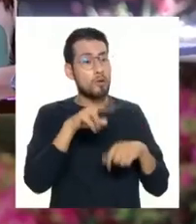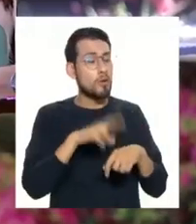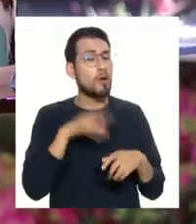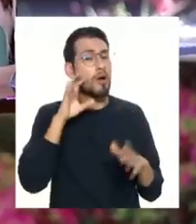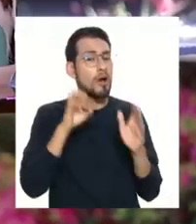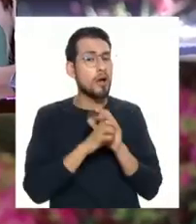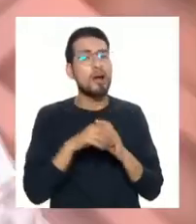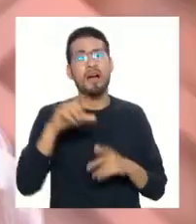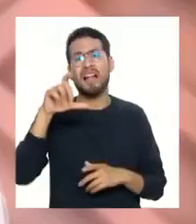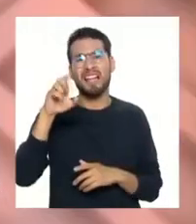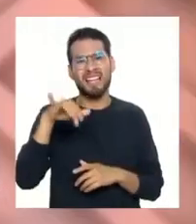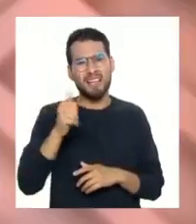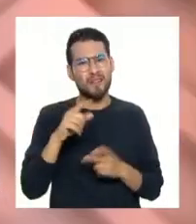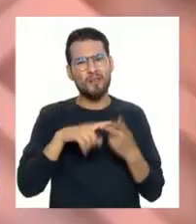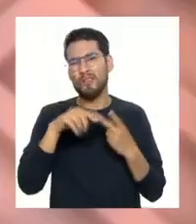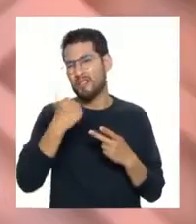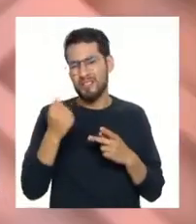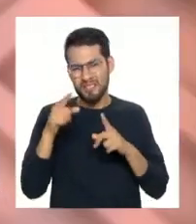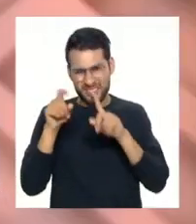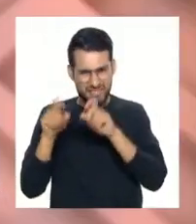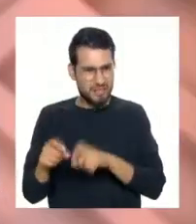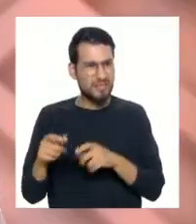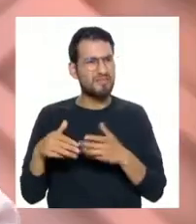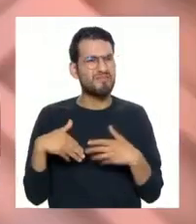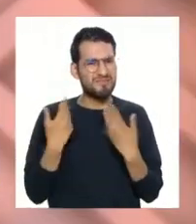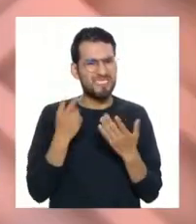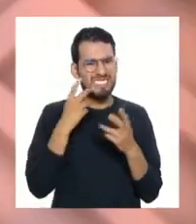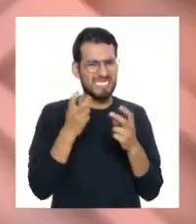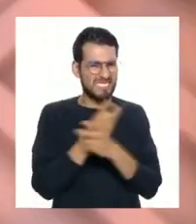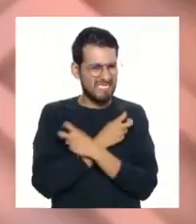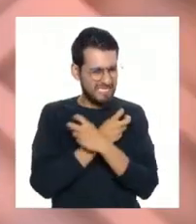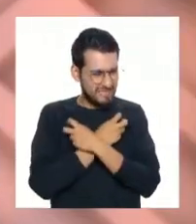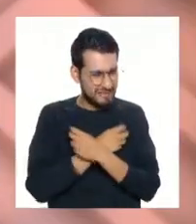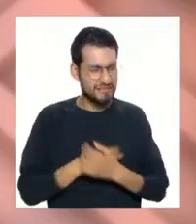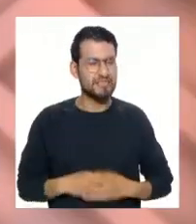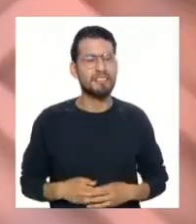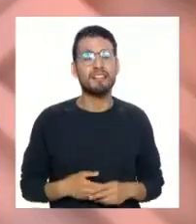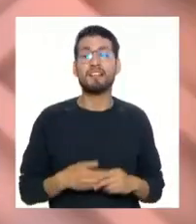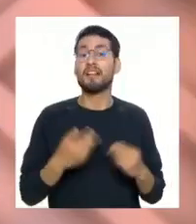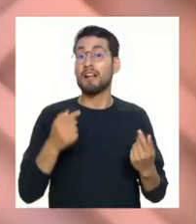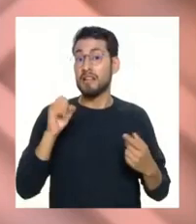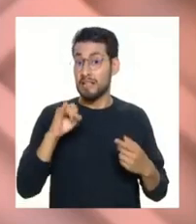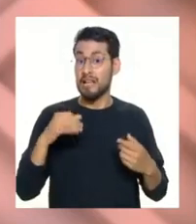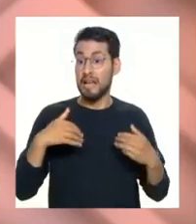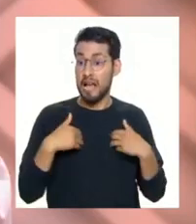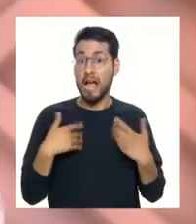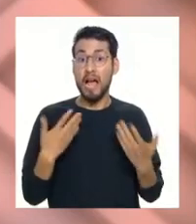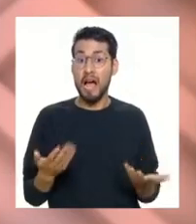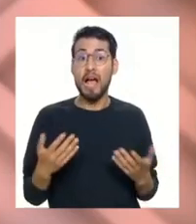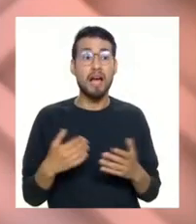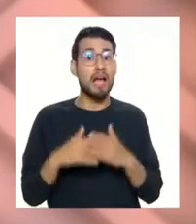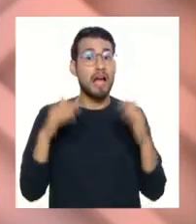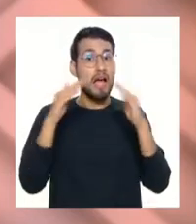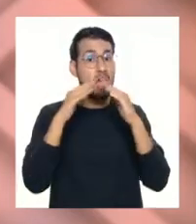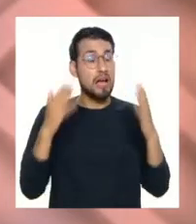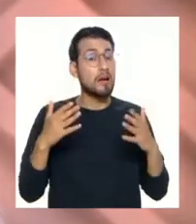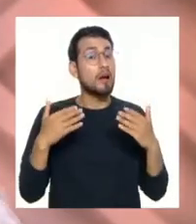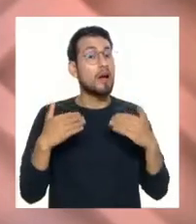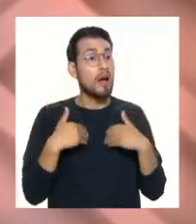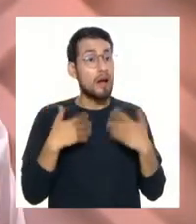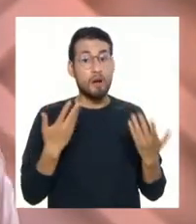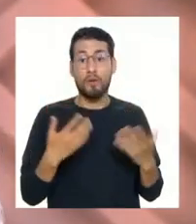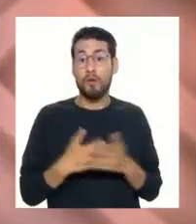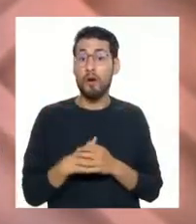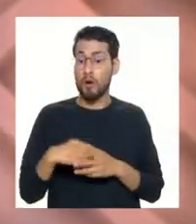como la lejía u otros desinfectantes que por ahí suelen ser tóxicos, ¿no? Claro. Sobre todo si tenemos en cuenta, pues, que en casa muchas veces